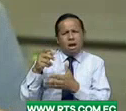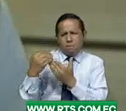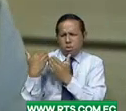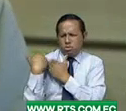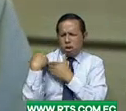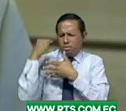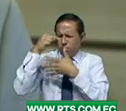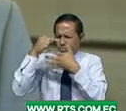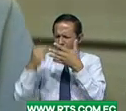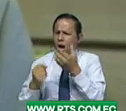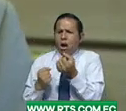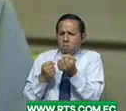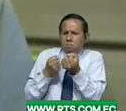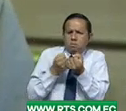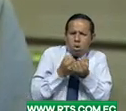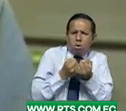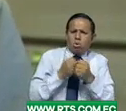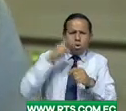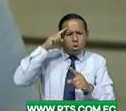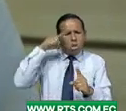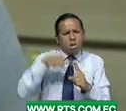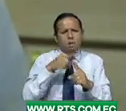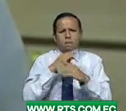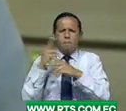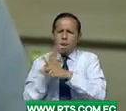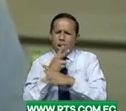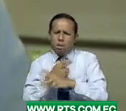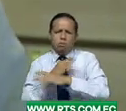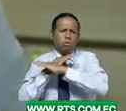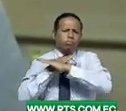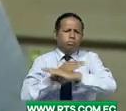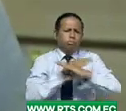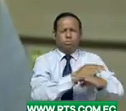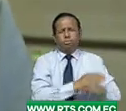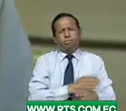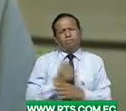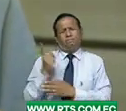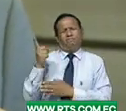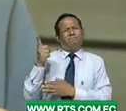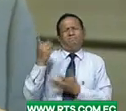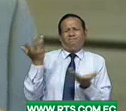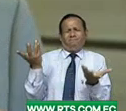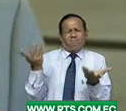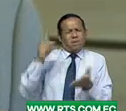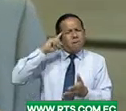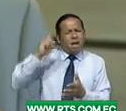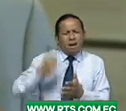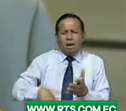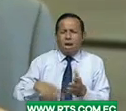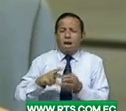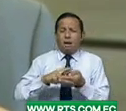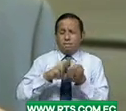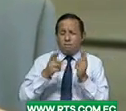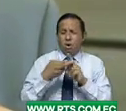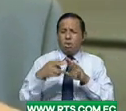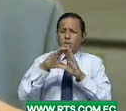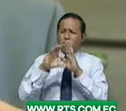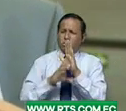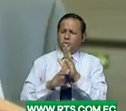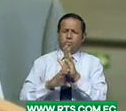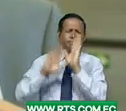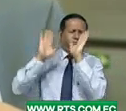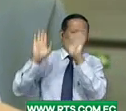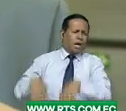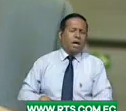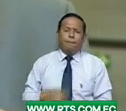aporte significativo en el combate a la delincuencia. Para mí, esto es una muletilla más para intentar justificar la ineficiencia del gobierno para